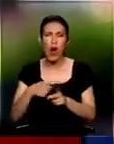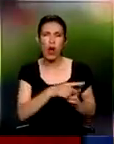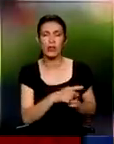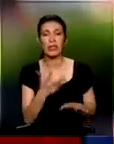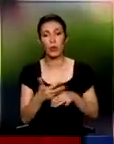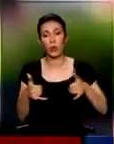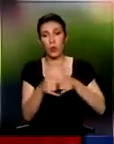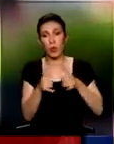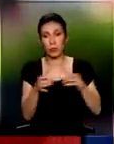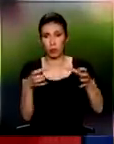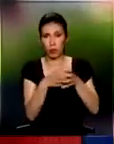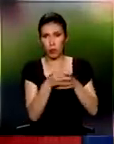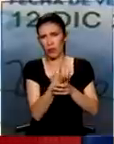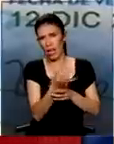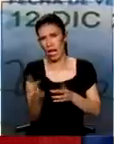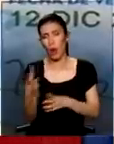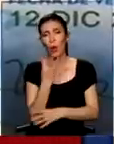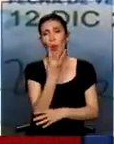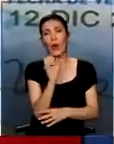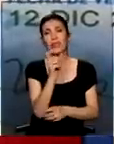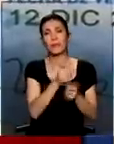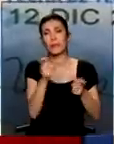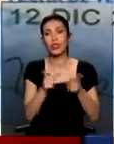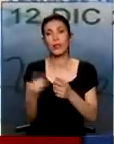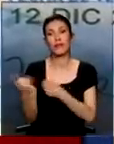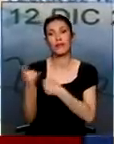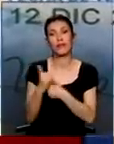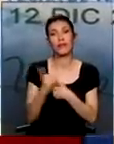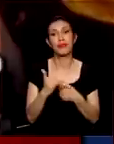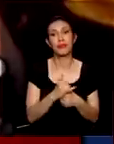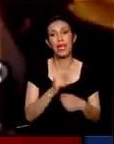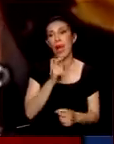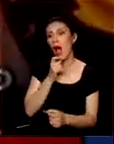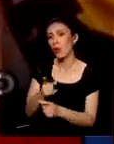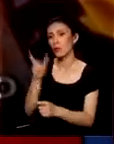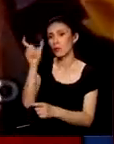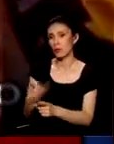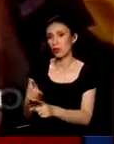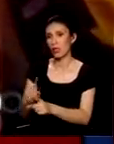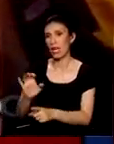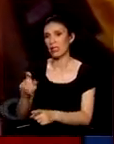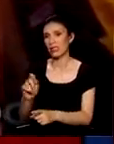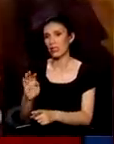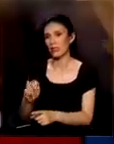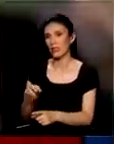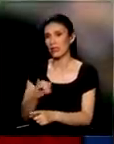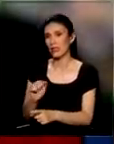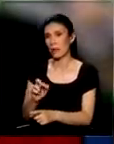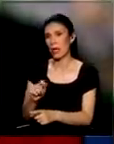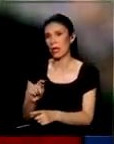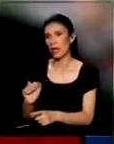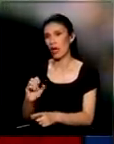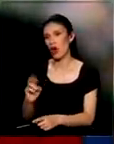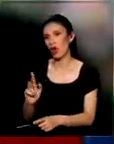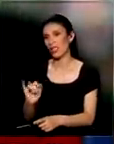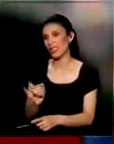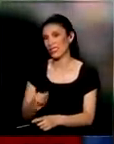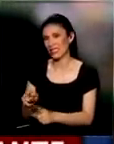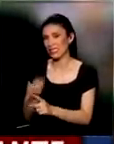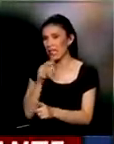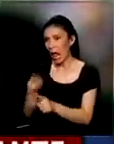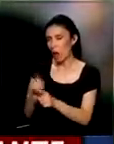agrupar a 40 afectados, quienes acusan a quien dice llamarse Esteban Zapata Ortiz como el culpable de los engaños. Vendí un